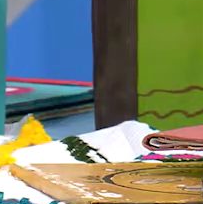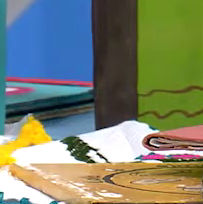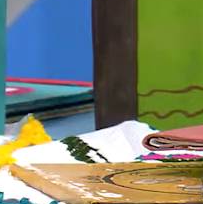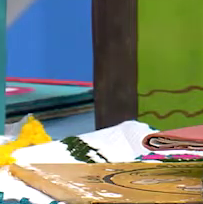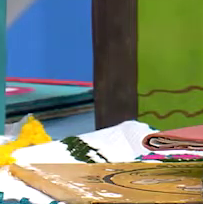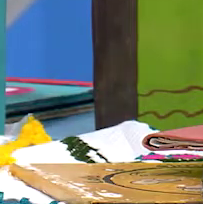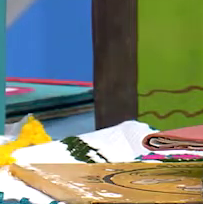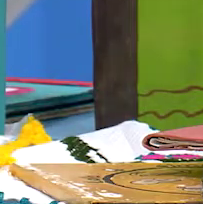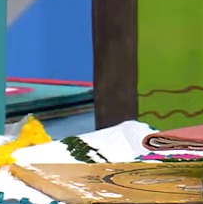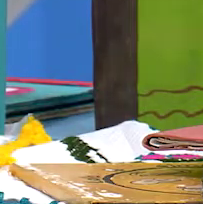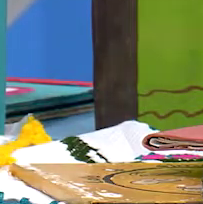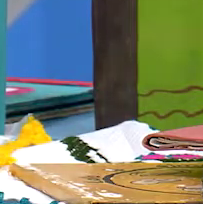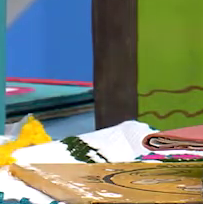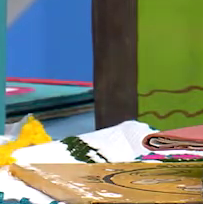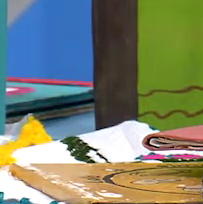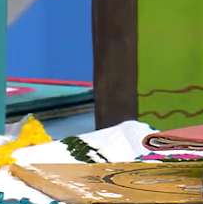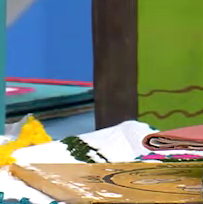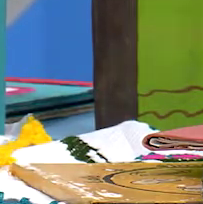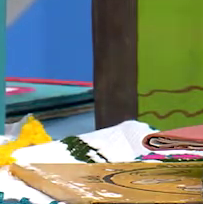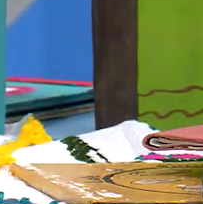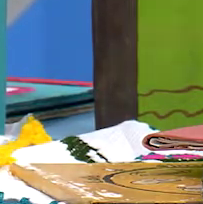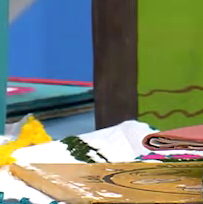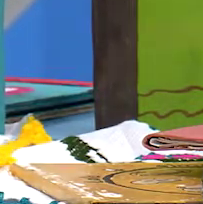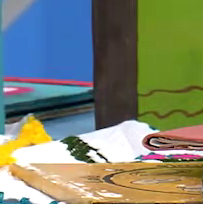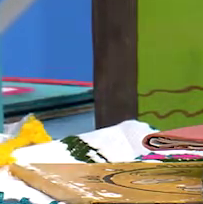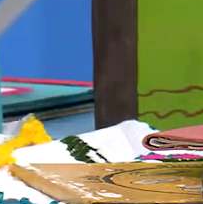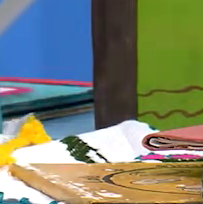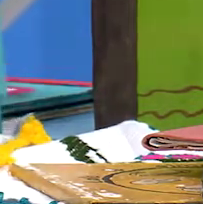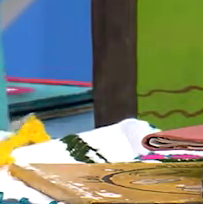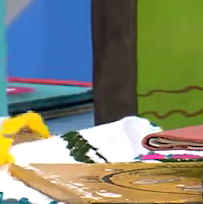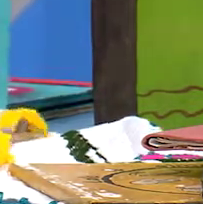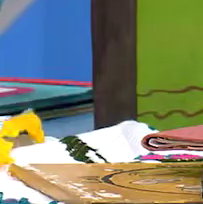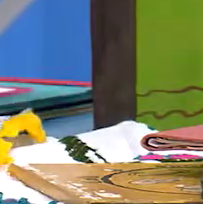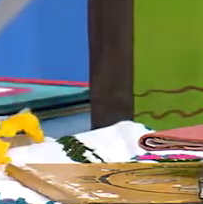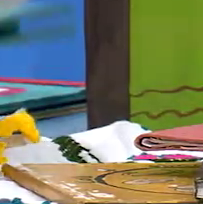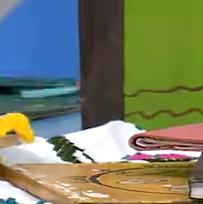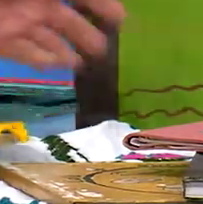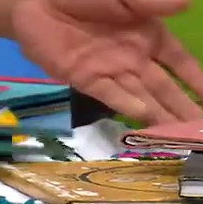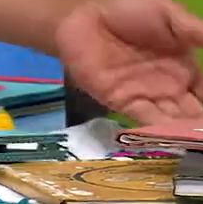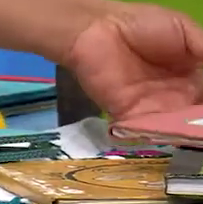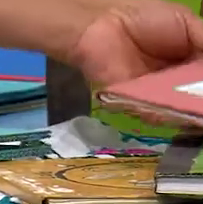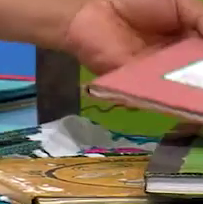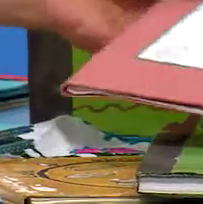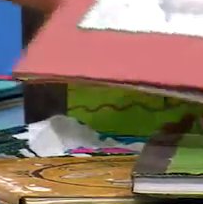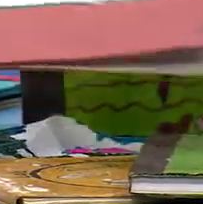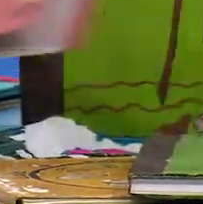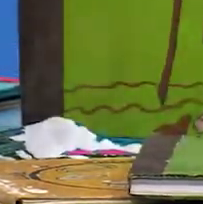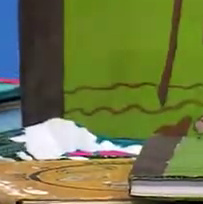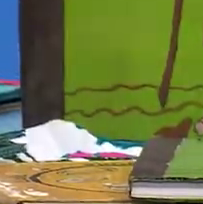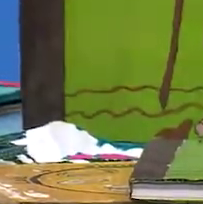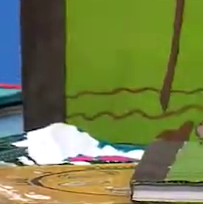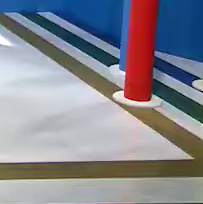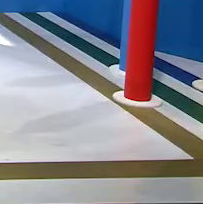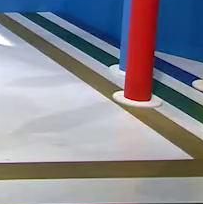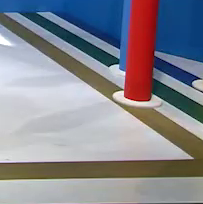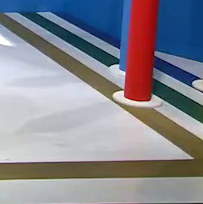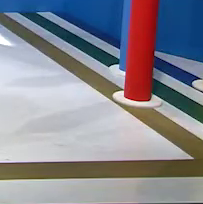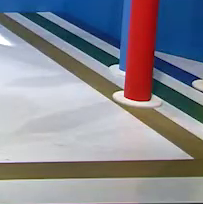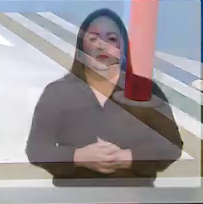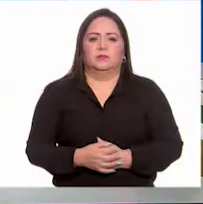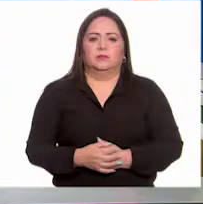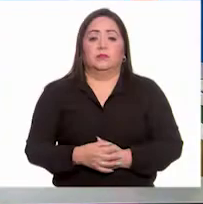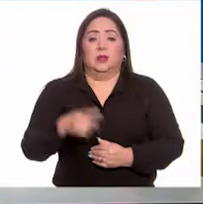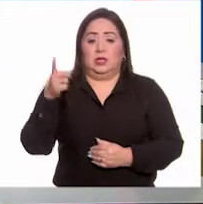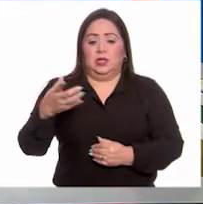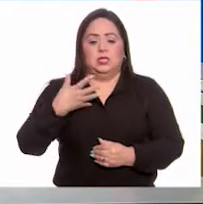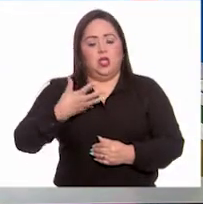Entonces la nueva y mo allí cartonero el escena de mi con la este tiene otro tipo